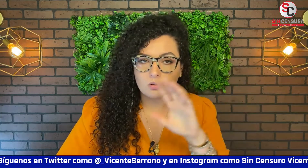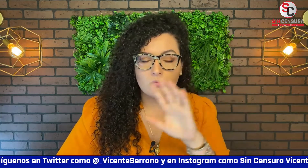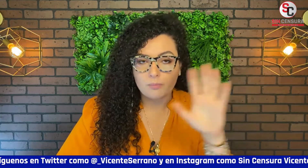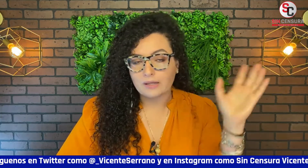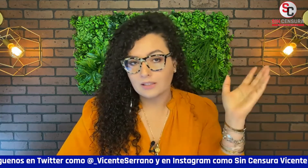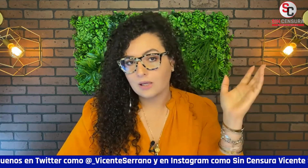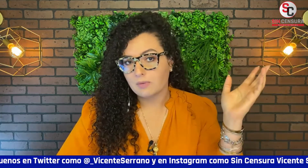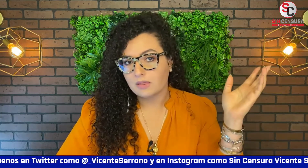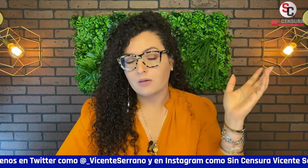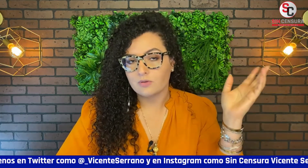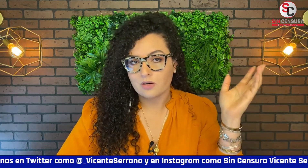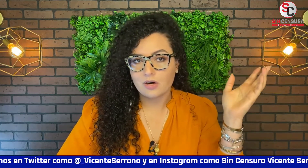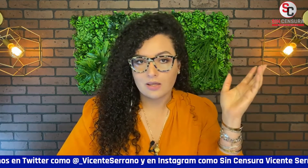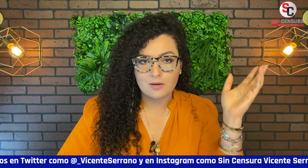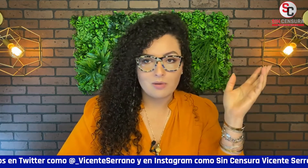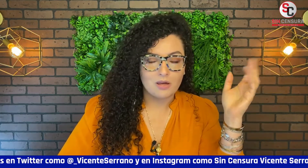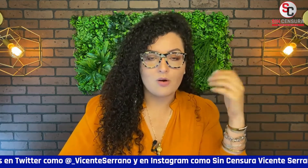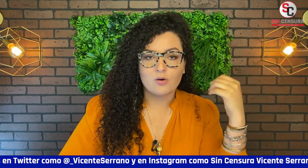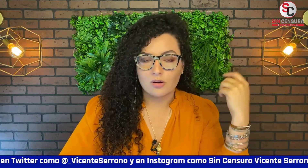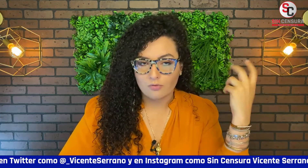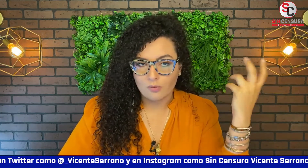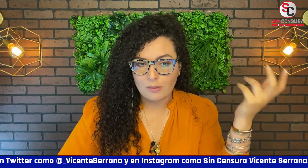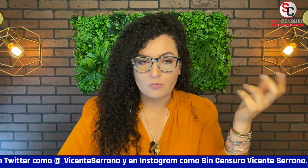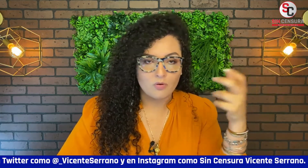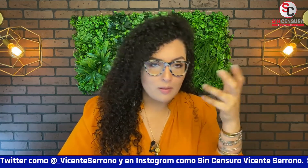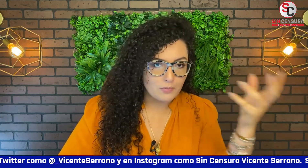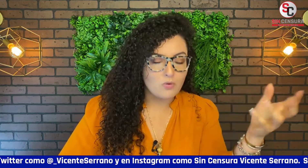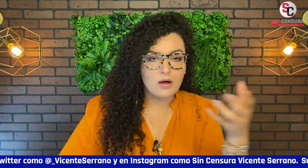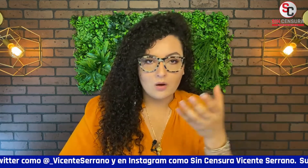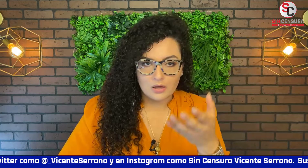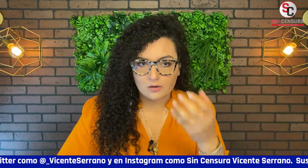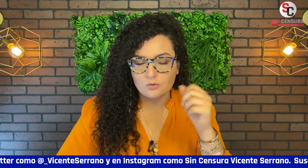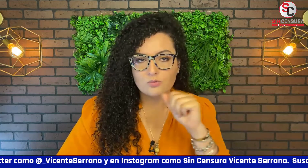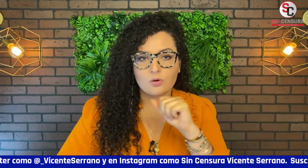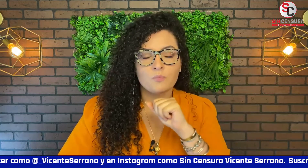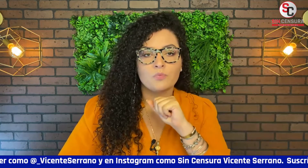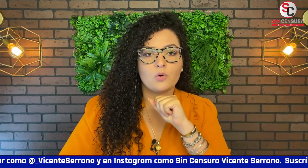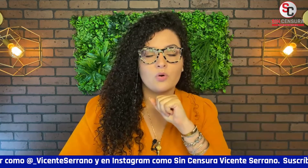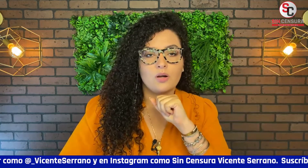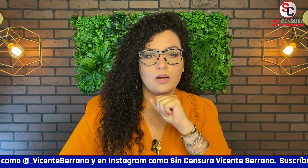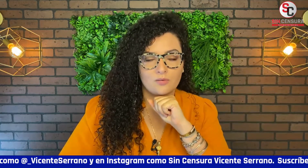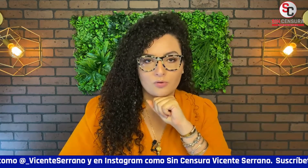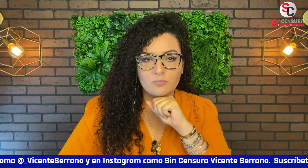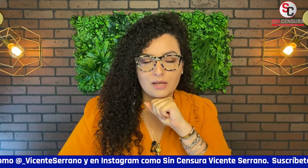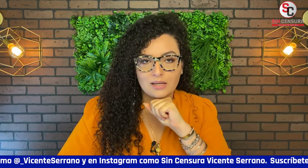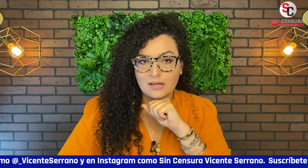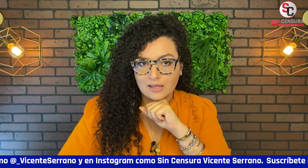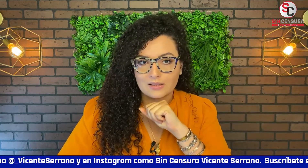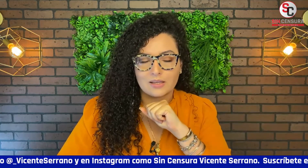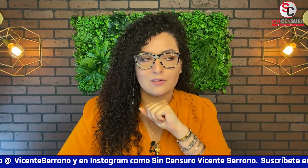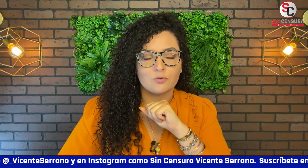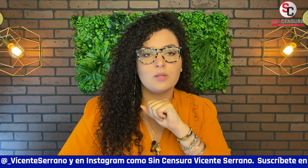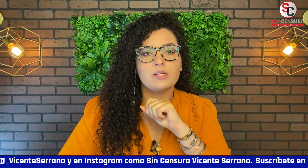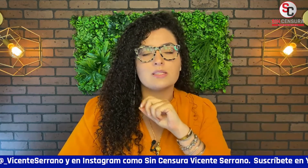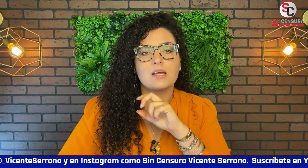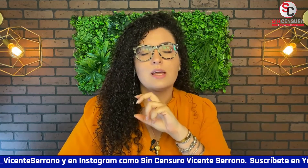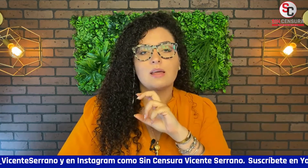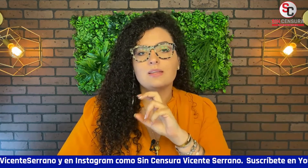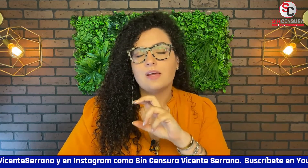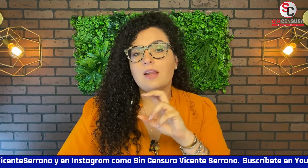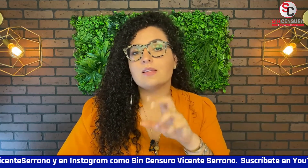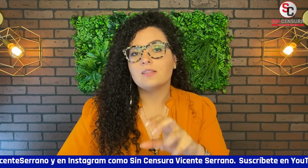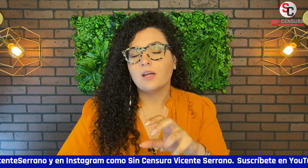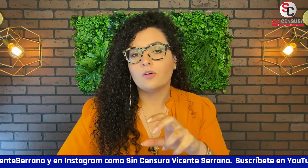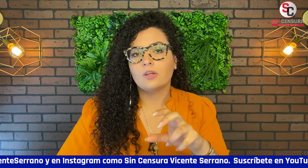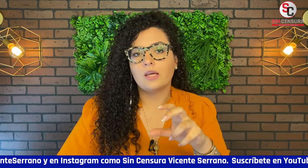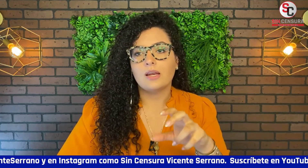proponiendo, como prácticamente lo hicieron aquí en México con el FOBAPROA e incluso con la reforma energética en 2013, que